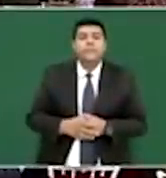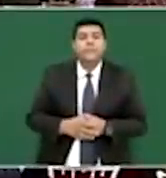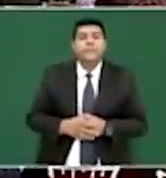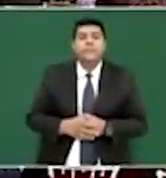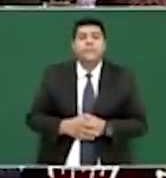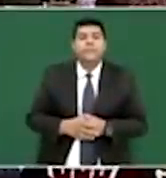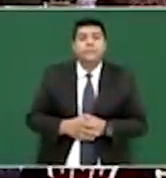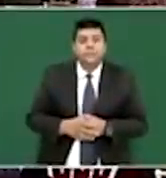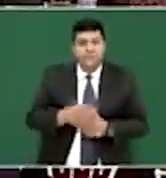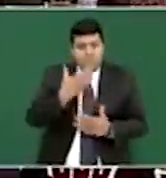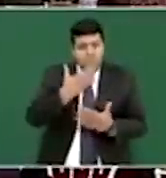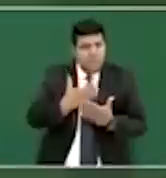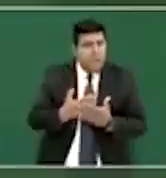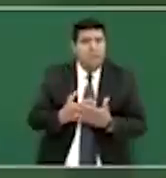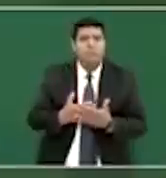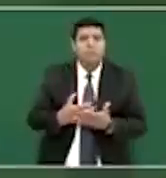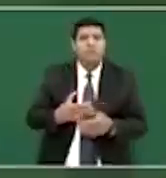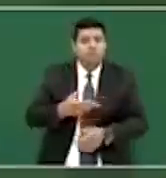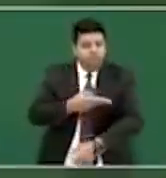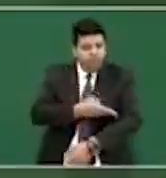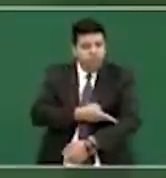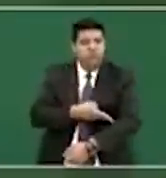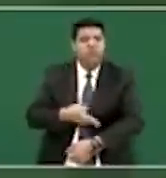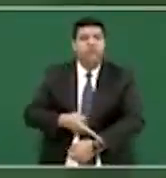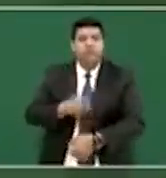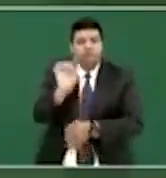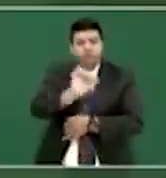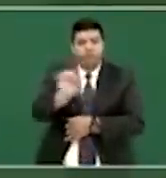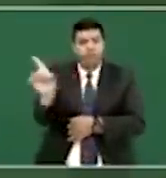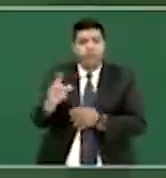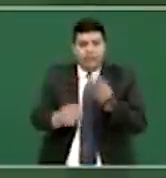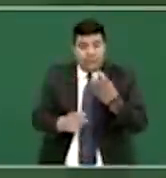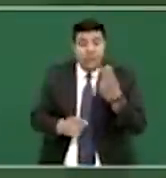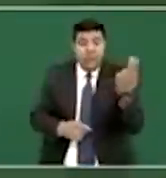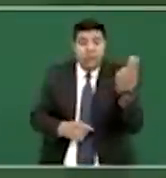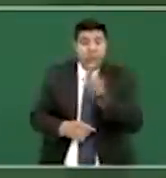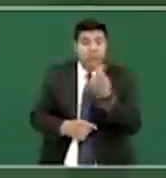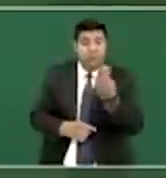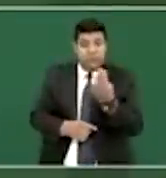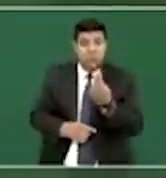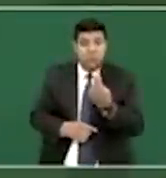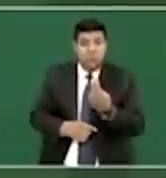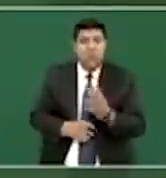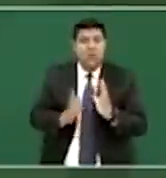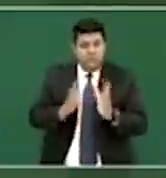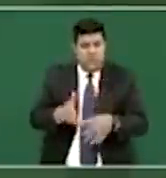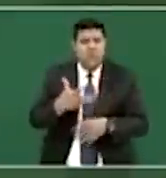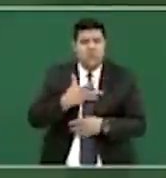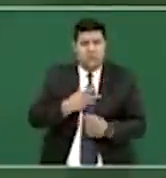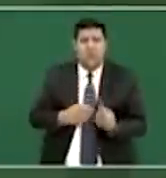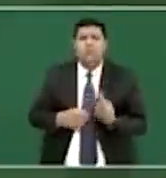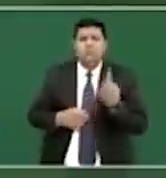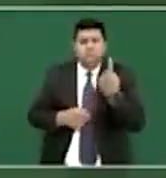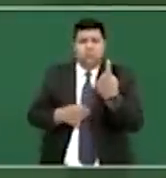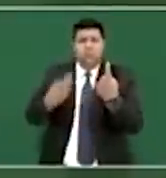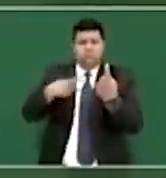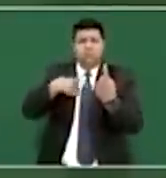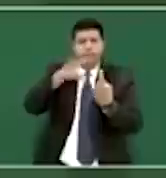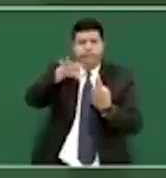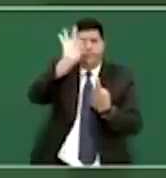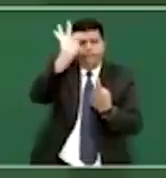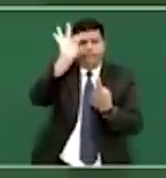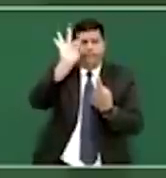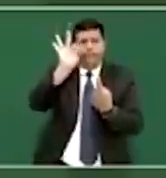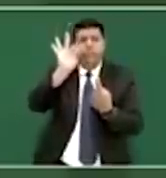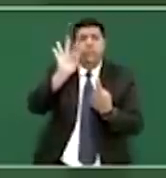disciplina, con rectitud, con honestidad, con profesionalismo. Y ya lo tenemos, vamos a